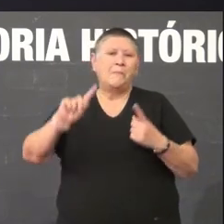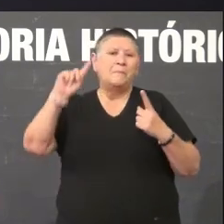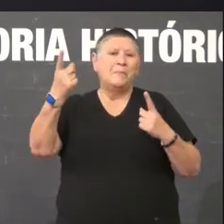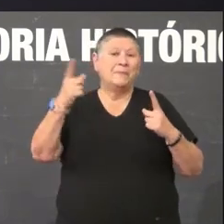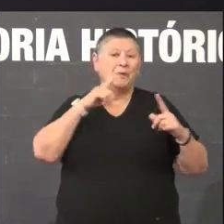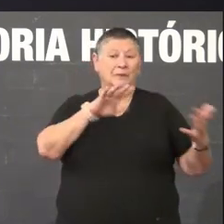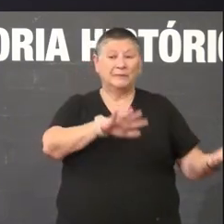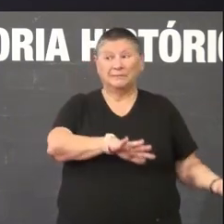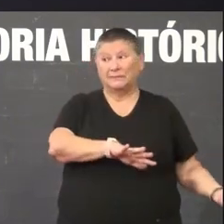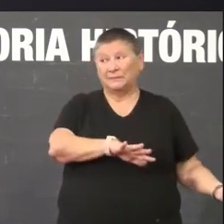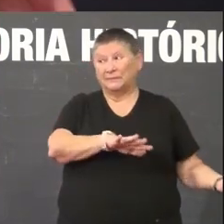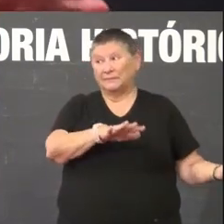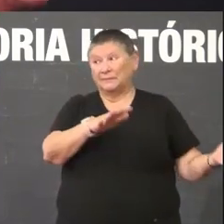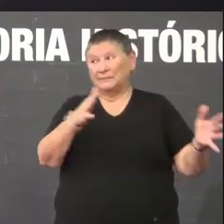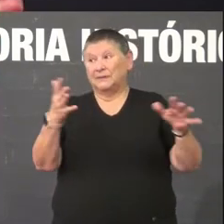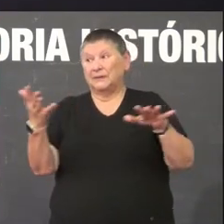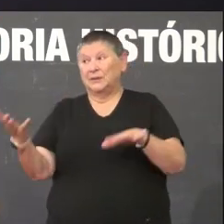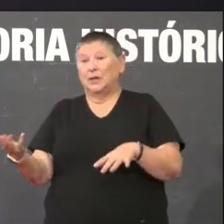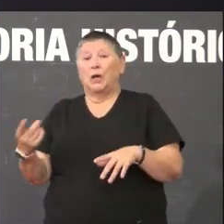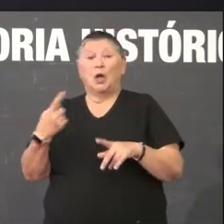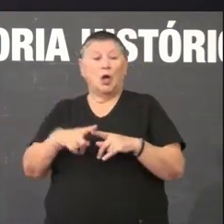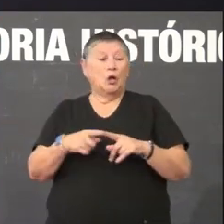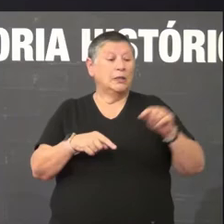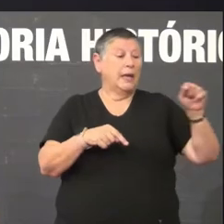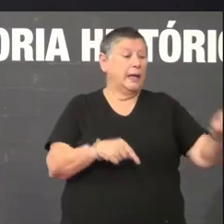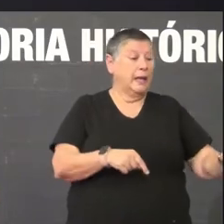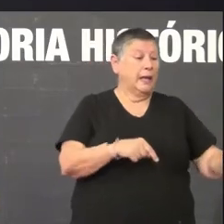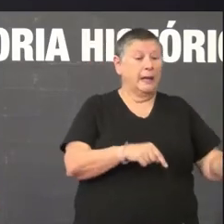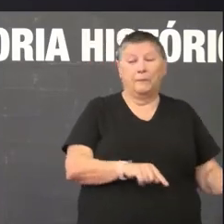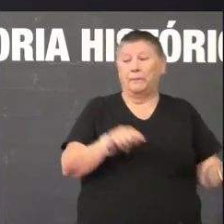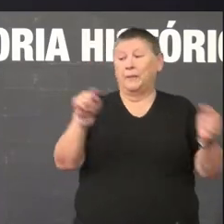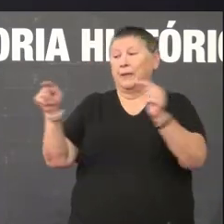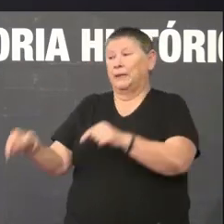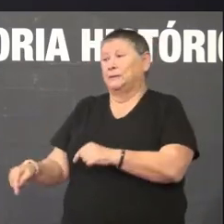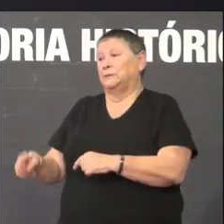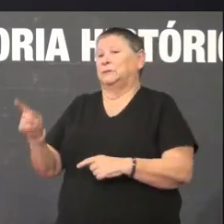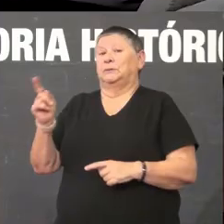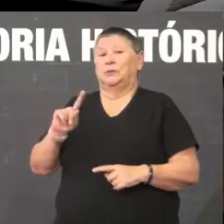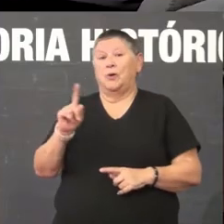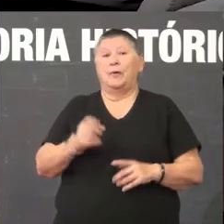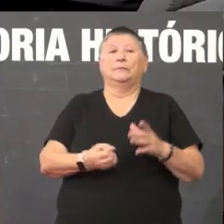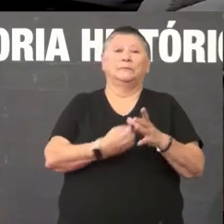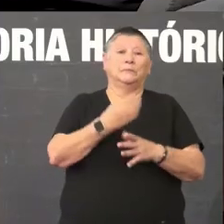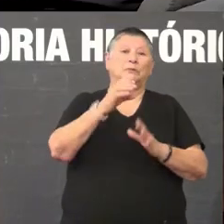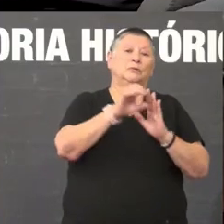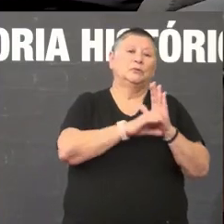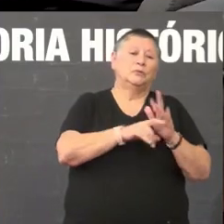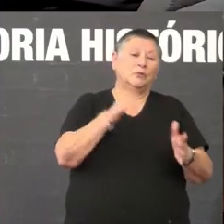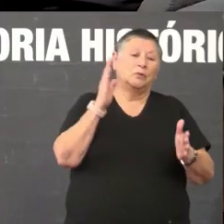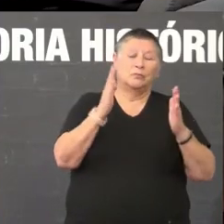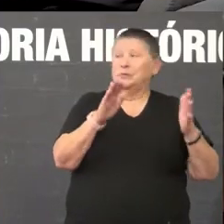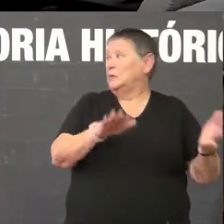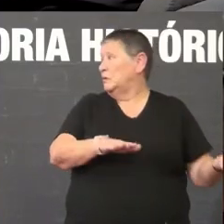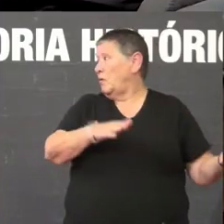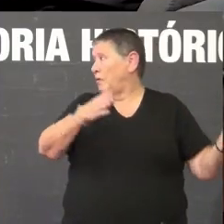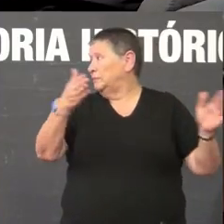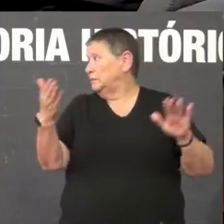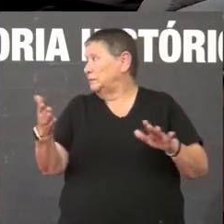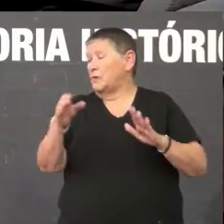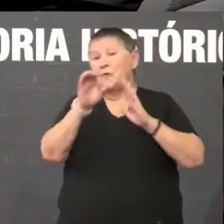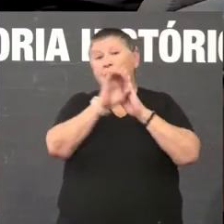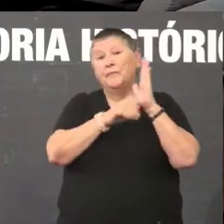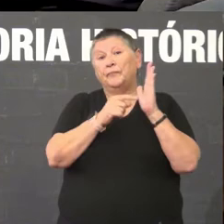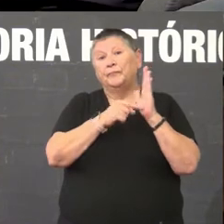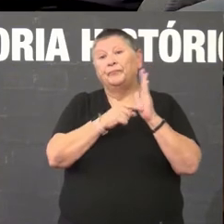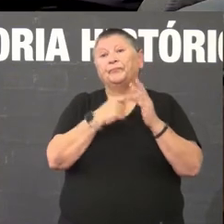transición no era una cosa de acá para allá. Segundo, la Constitución menos. La disposición transitoria segunda de nuestra Constitución permitía